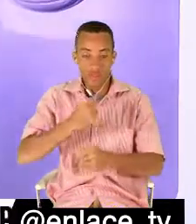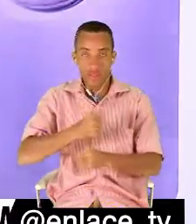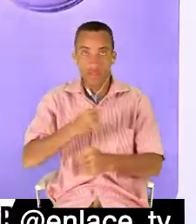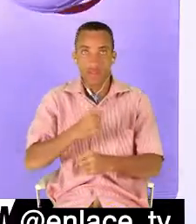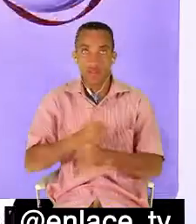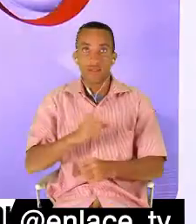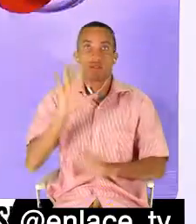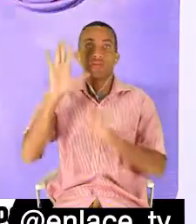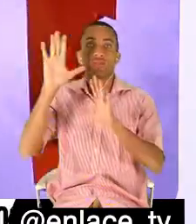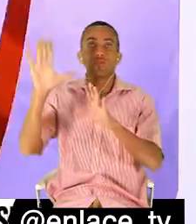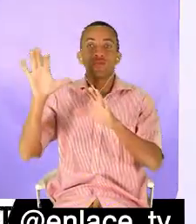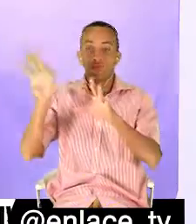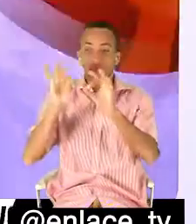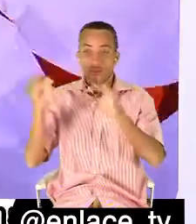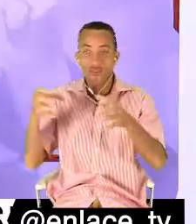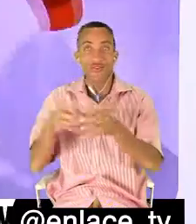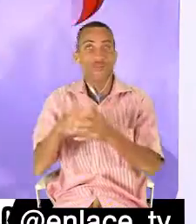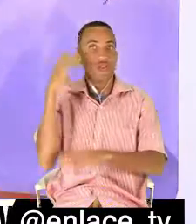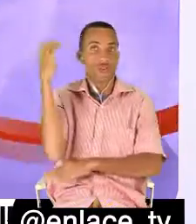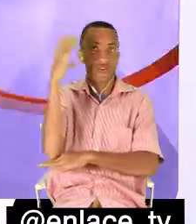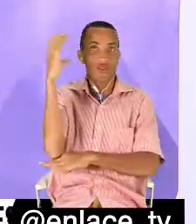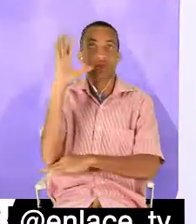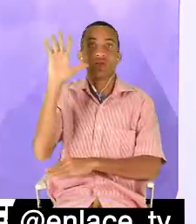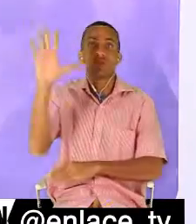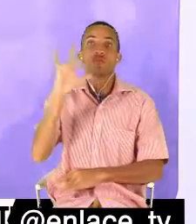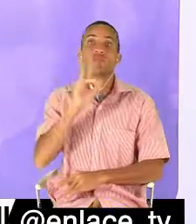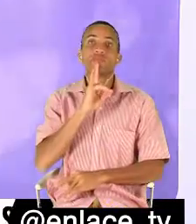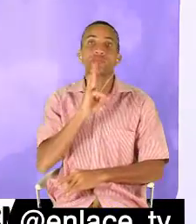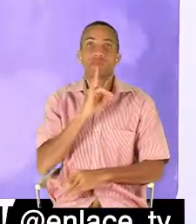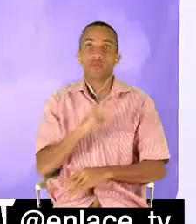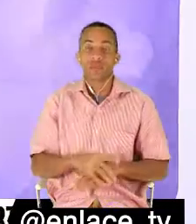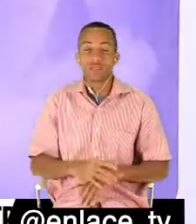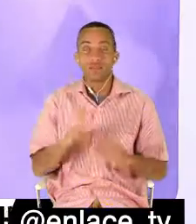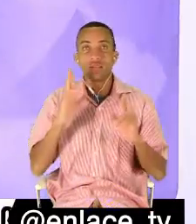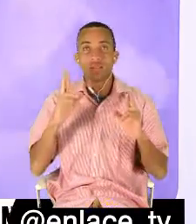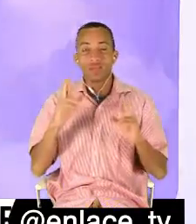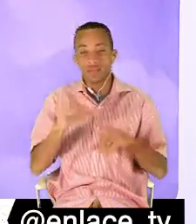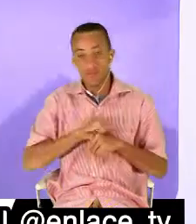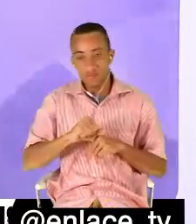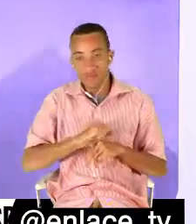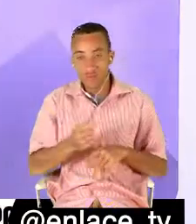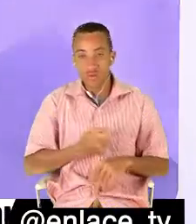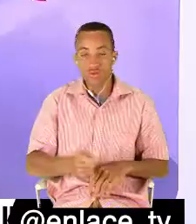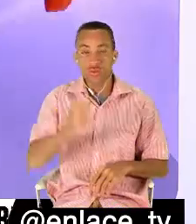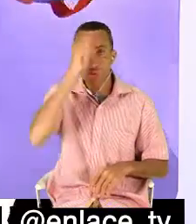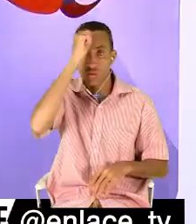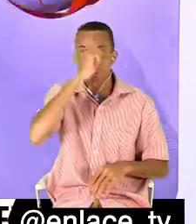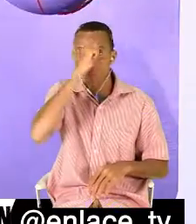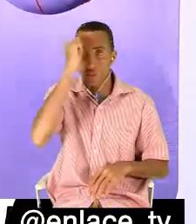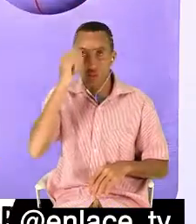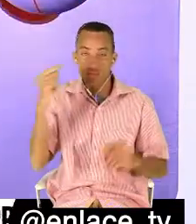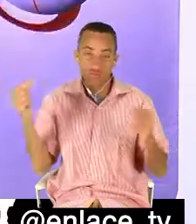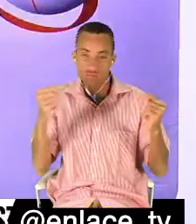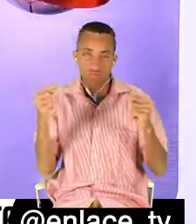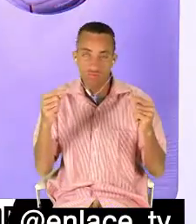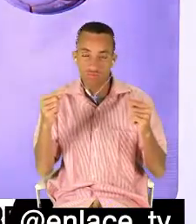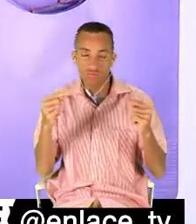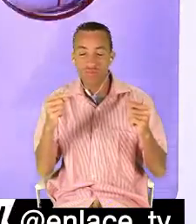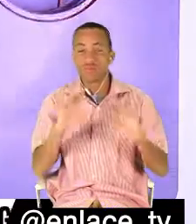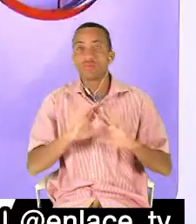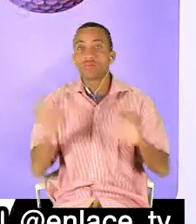en los Estados Unidos, preparándose para el día domingo su compromiso amistoso y ya el día viernes el inicio de la Copa